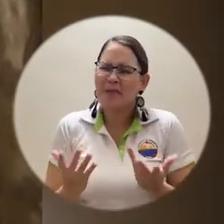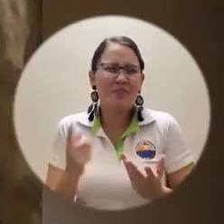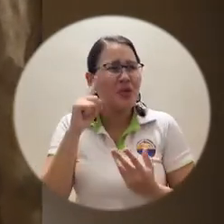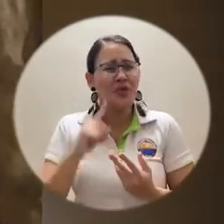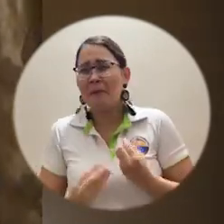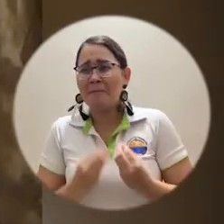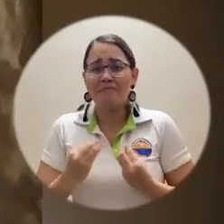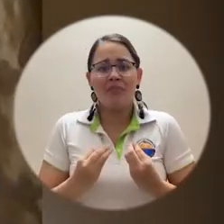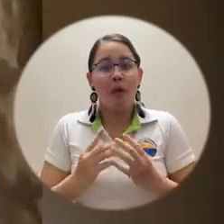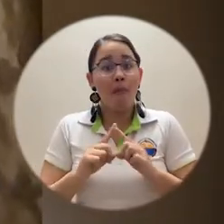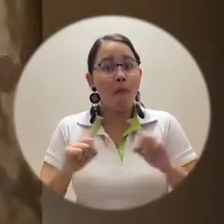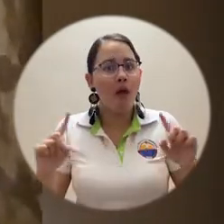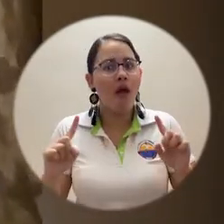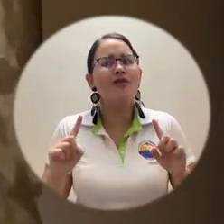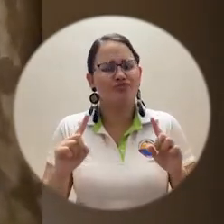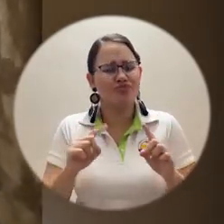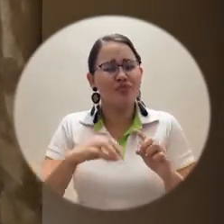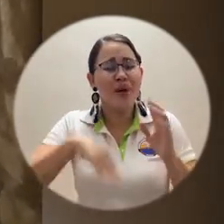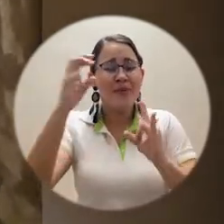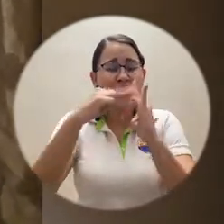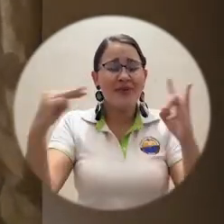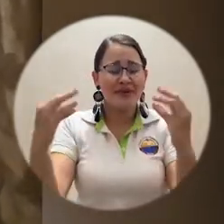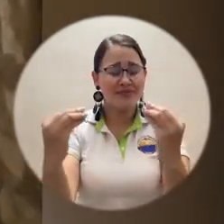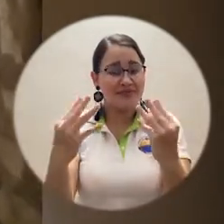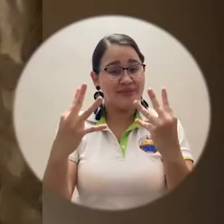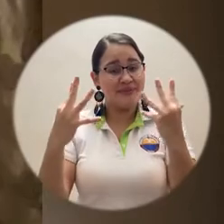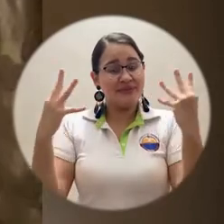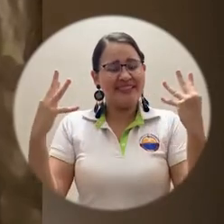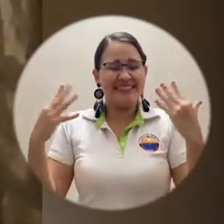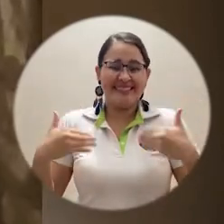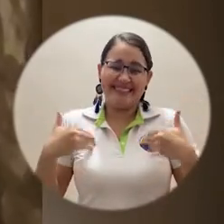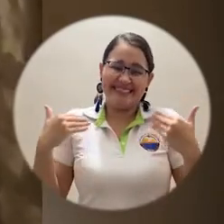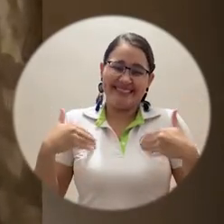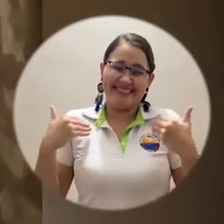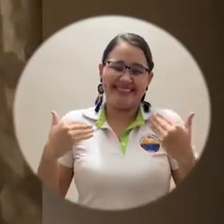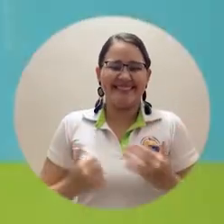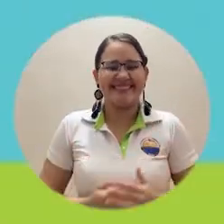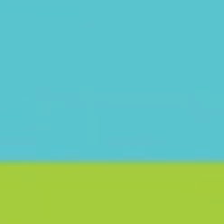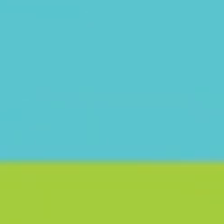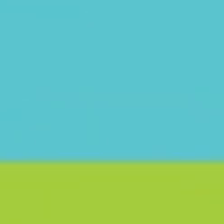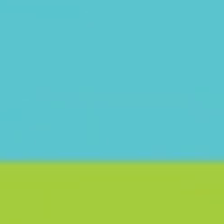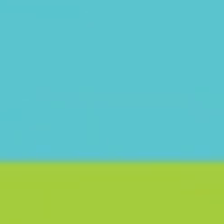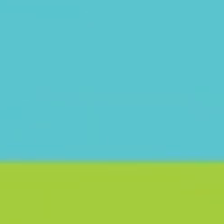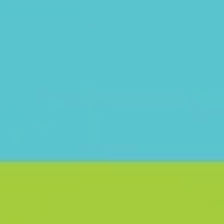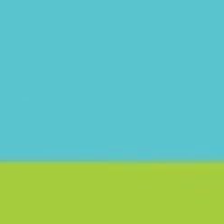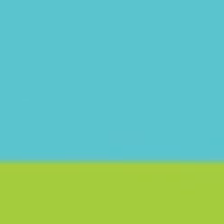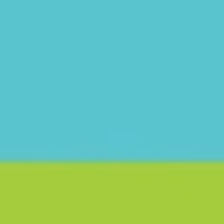a qué iba a pasar en medio de todo este caos, pero la universidad llegó como esa luz al final del túnel.